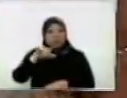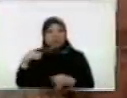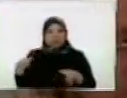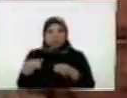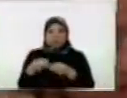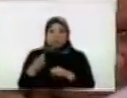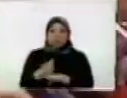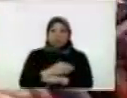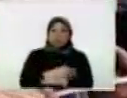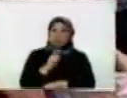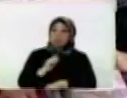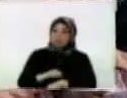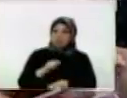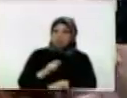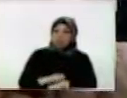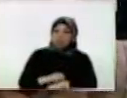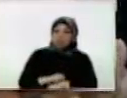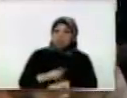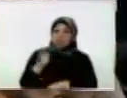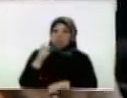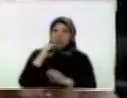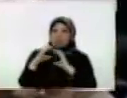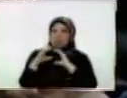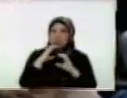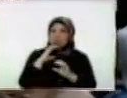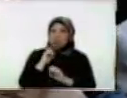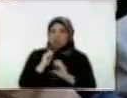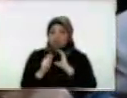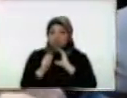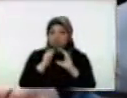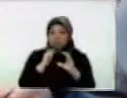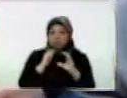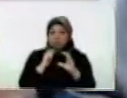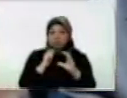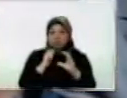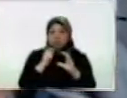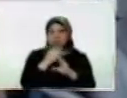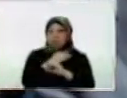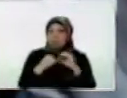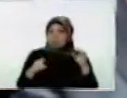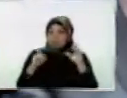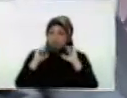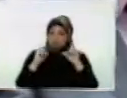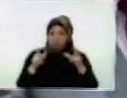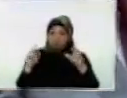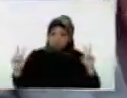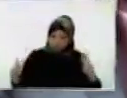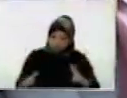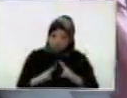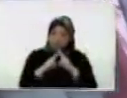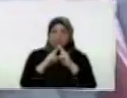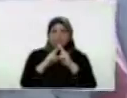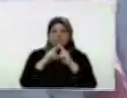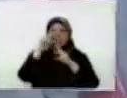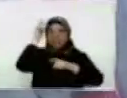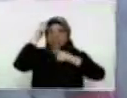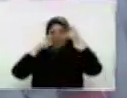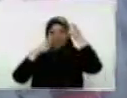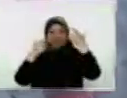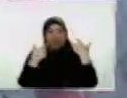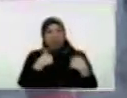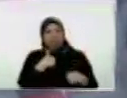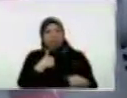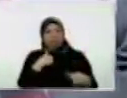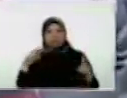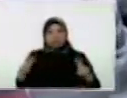estaba en ese momento comandante de la compañía de comunicaciones, y me dijo: Campo, nos reencontramos. Y ahí comenzaron